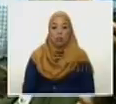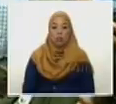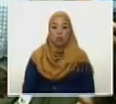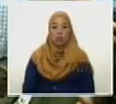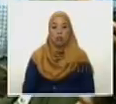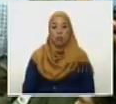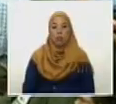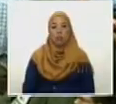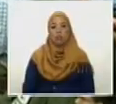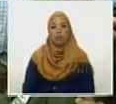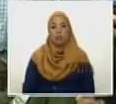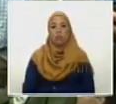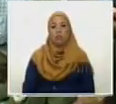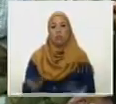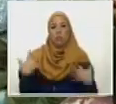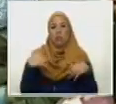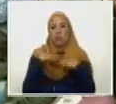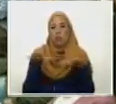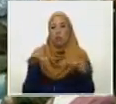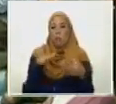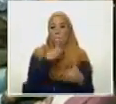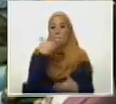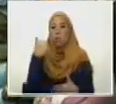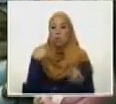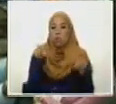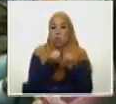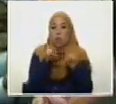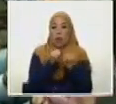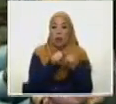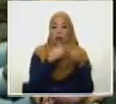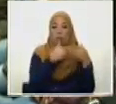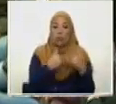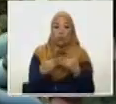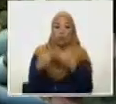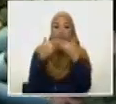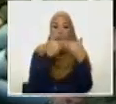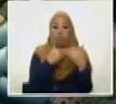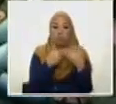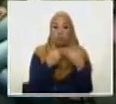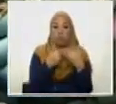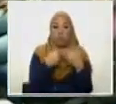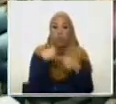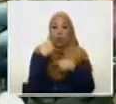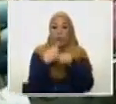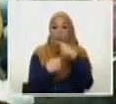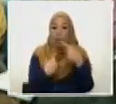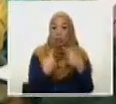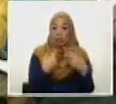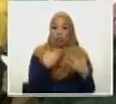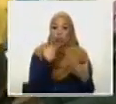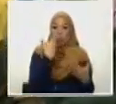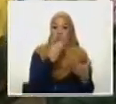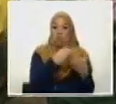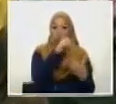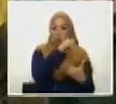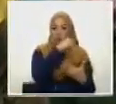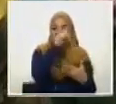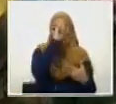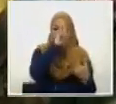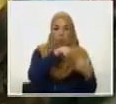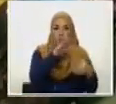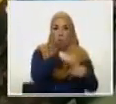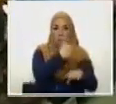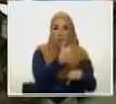Forma parte todo esto de ese guión de golpe continuado que va a